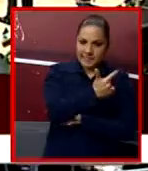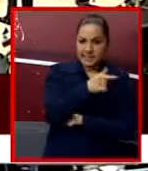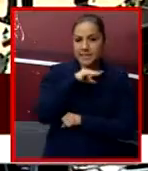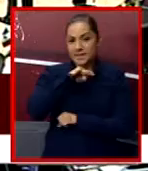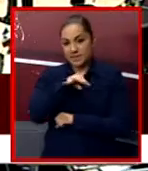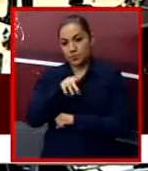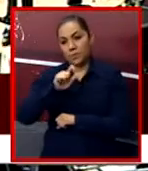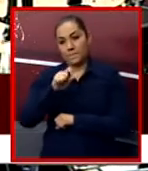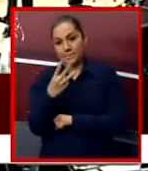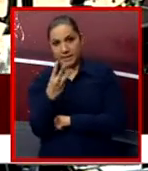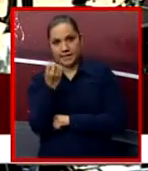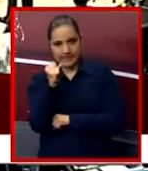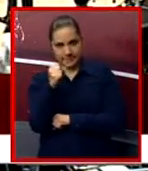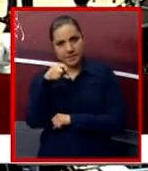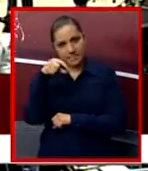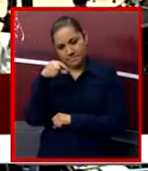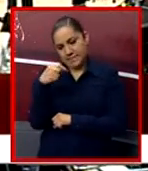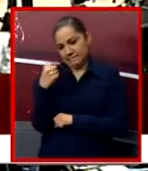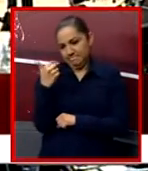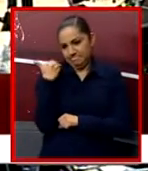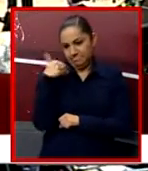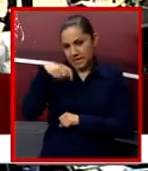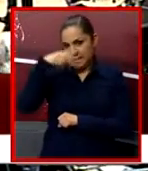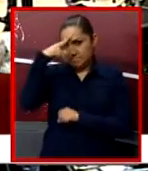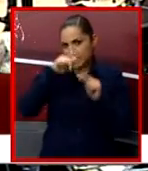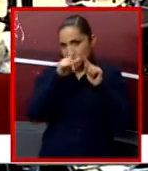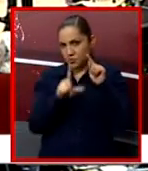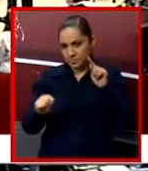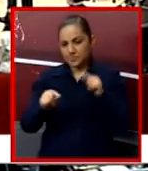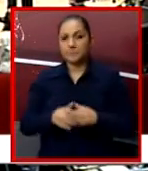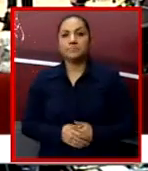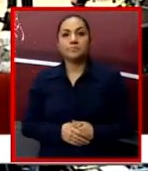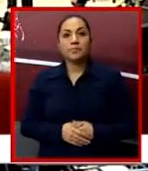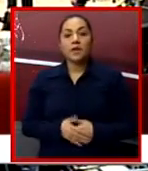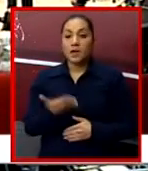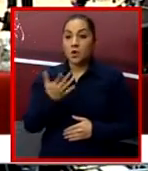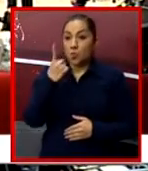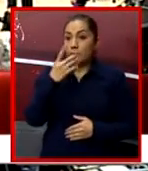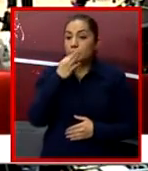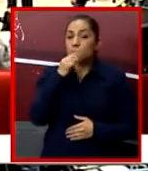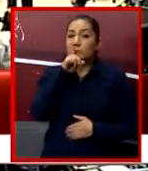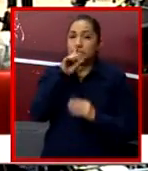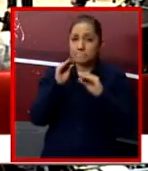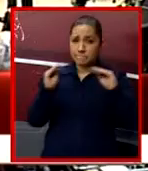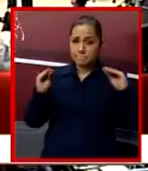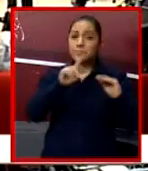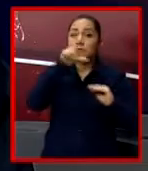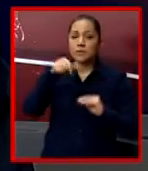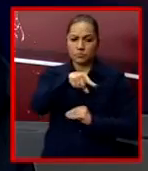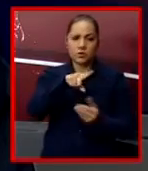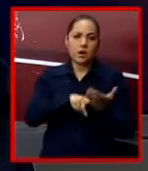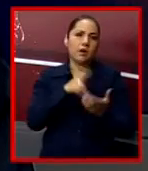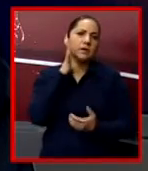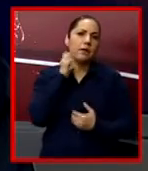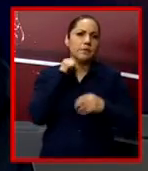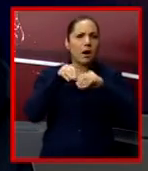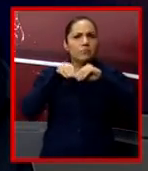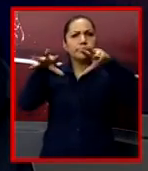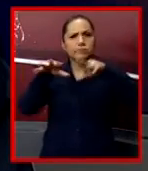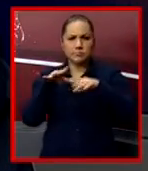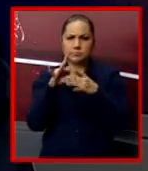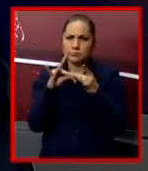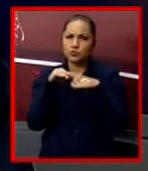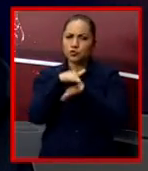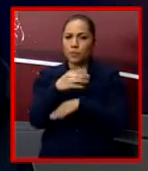y 23 de septiembre en el país. Luego de este minuto de silencio, el Pleno del Senado emitió un pronunciamiento sobre los 3 sismos